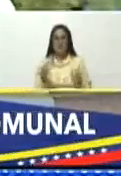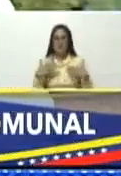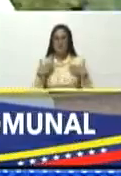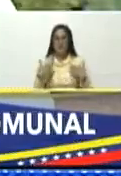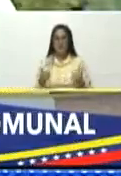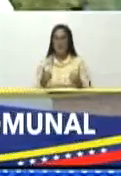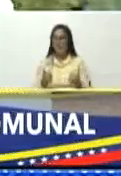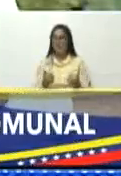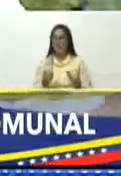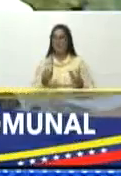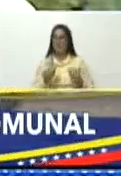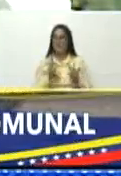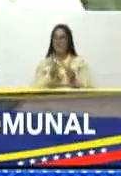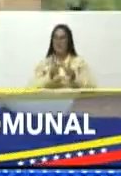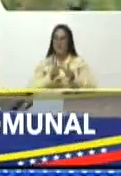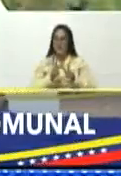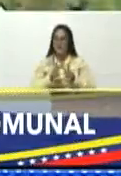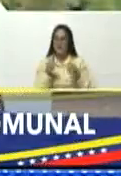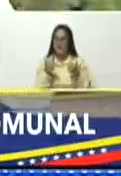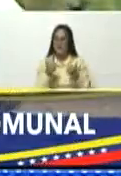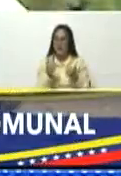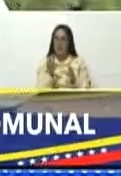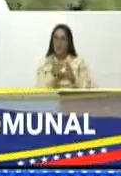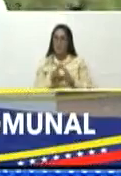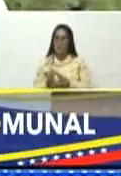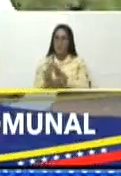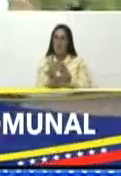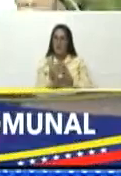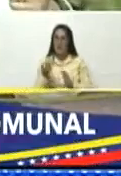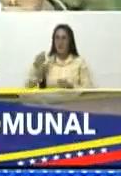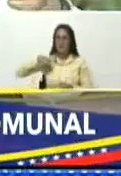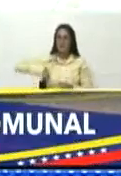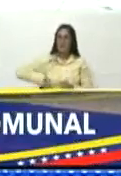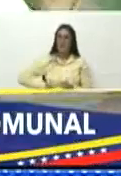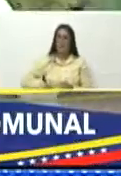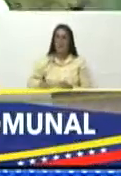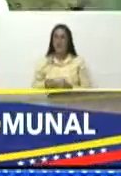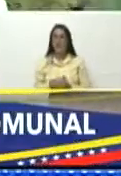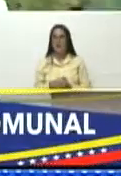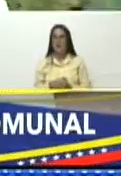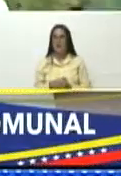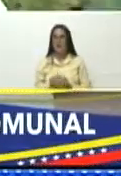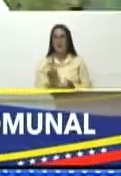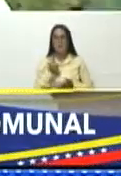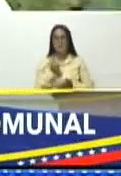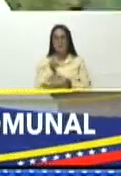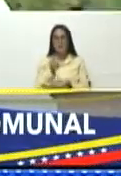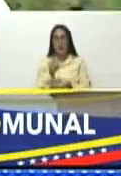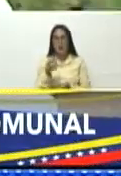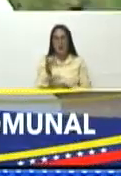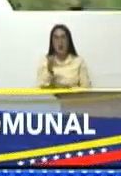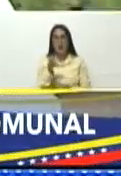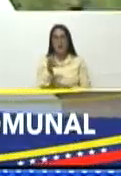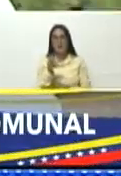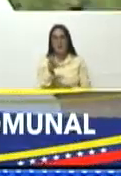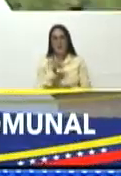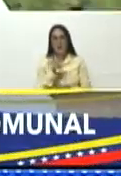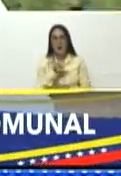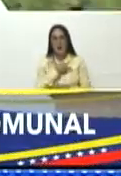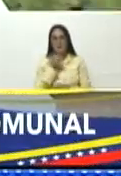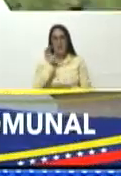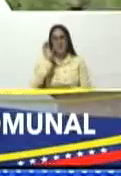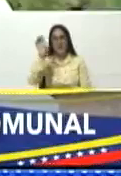salud, vivienda confortable, comunidad, ingreso, los bonos del carnet de la patria,